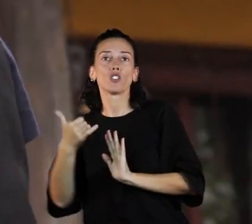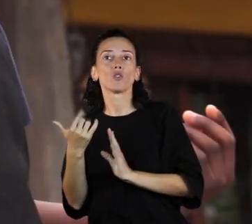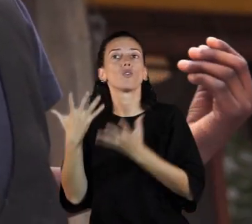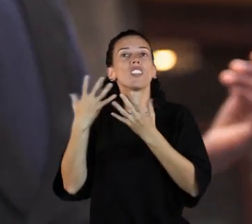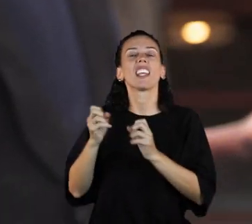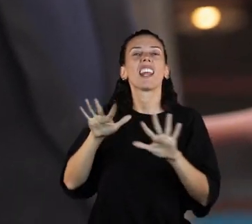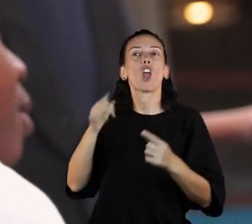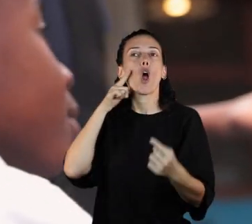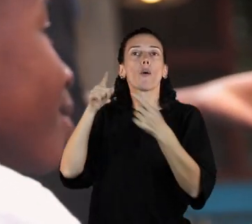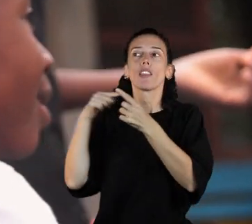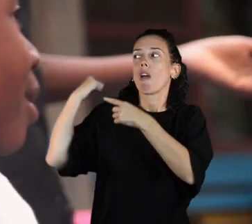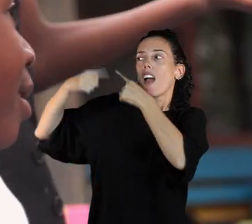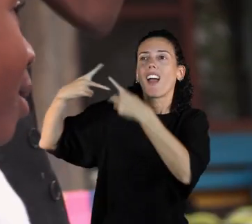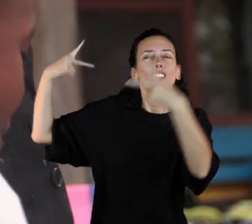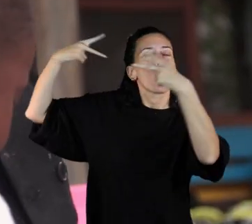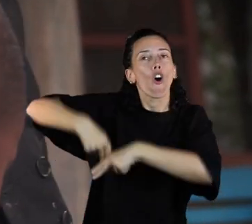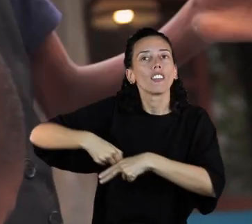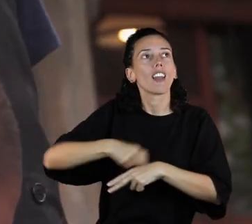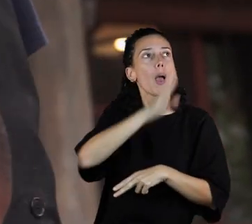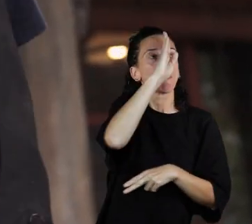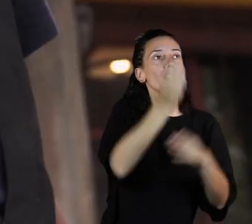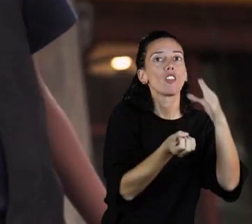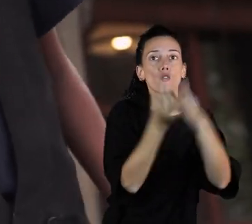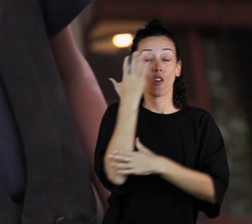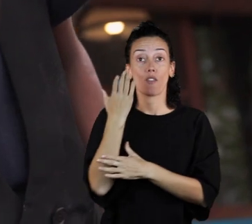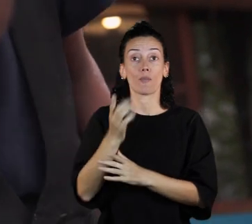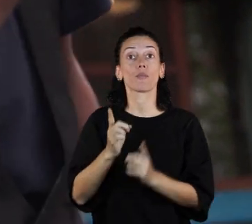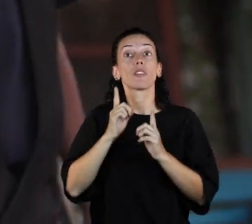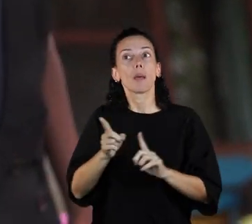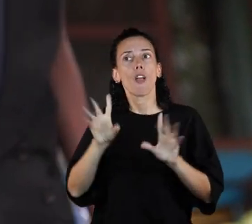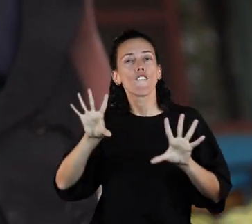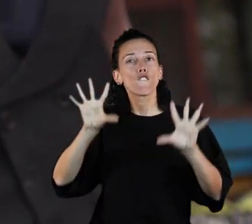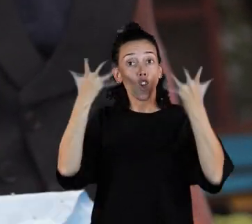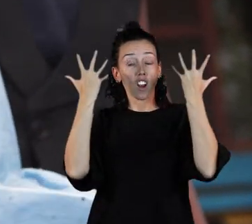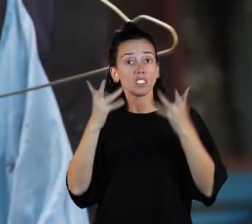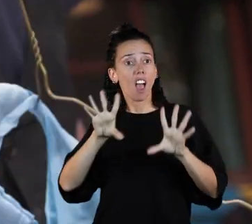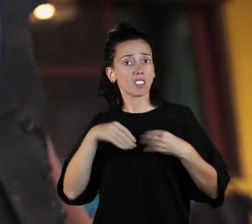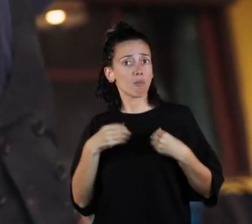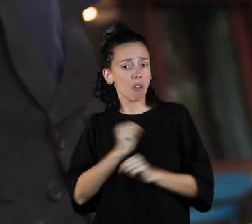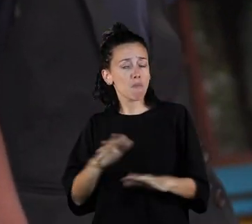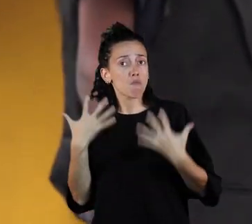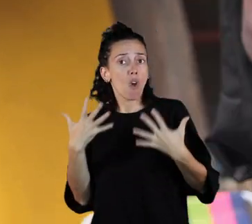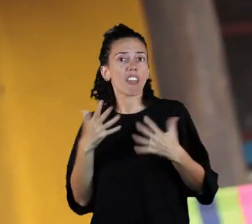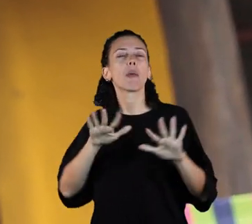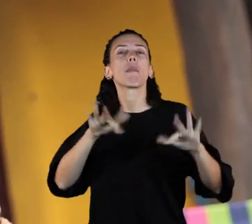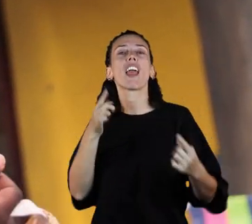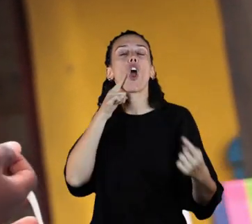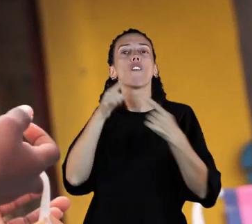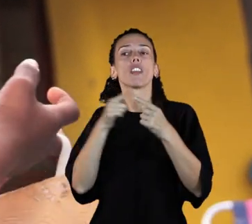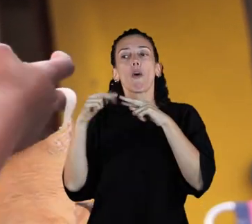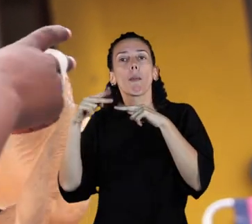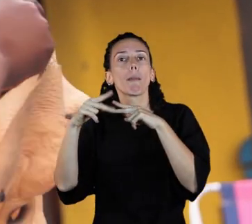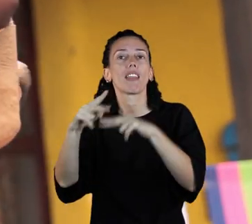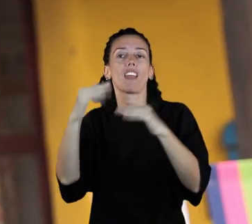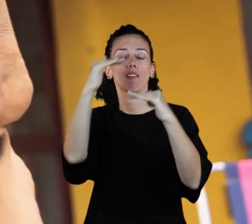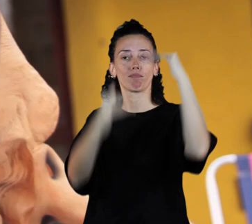desconstruir. Además, aprendemos también que el uso de la violencia es culturalmente tolerado para